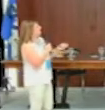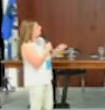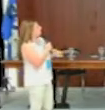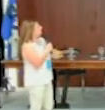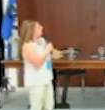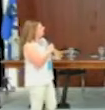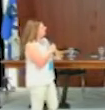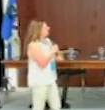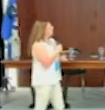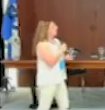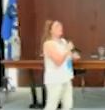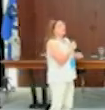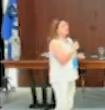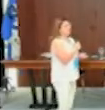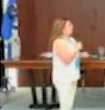Esto es importante.